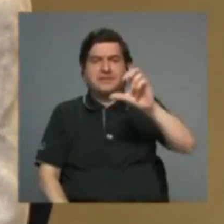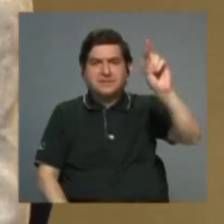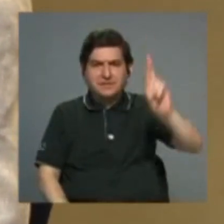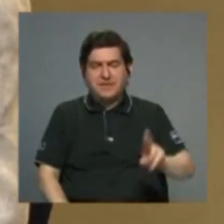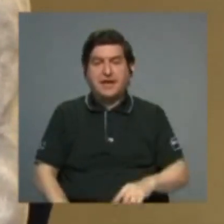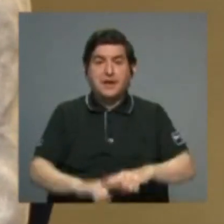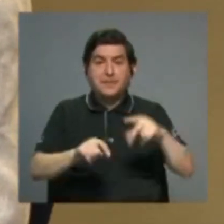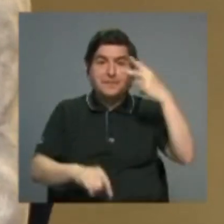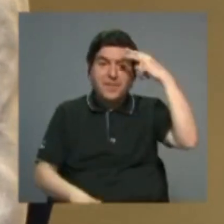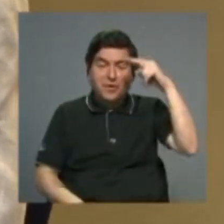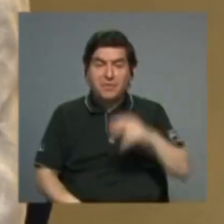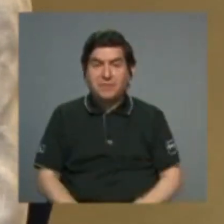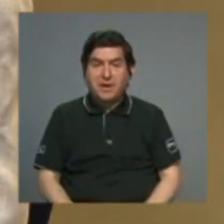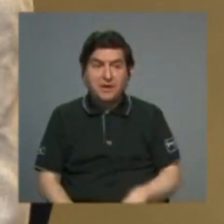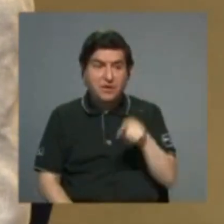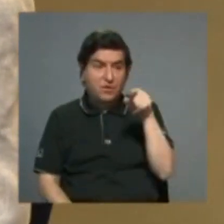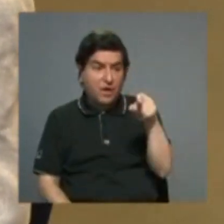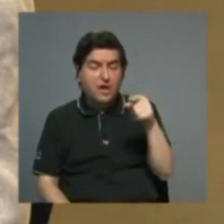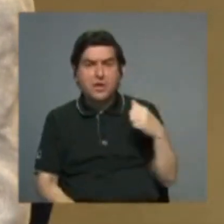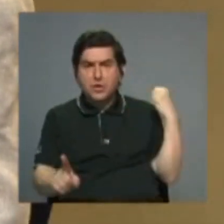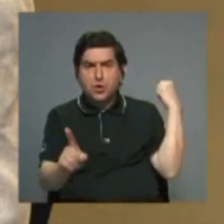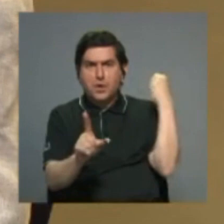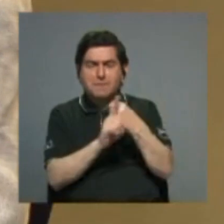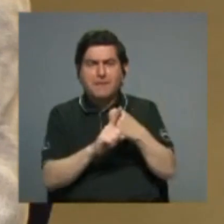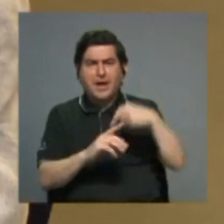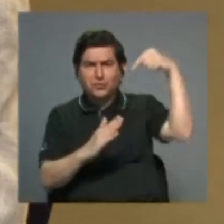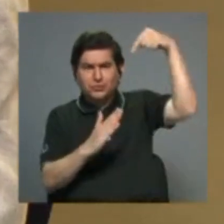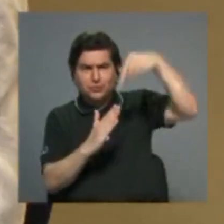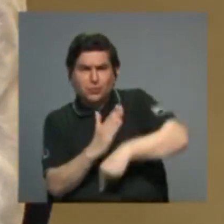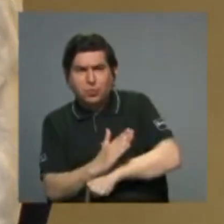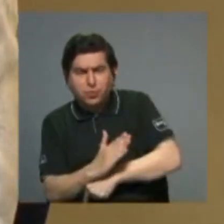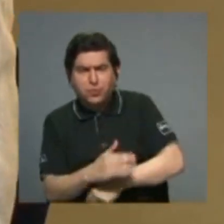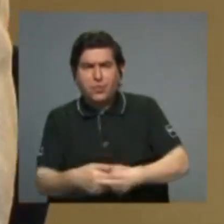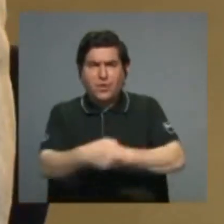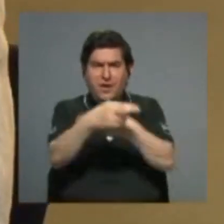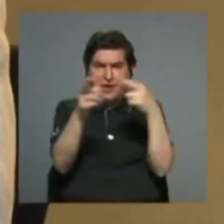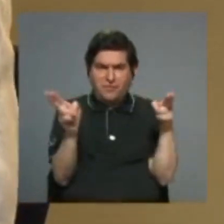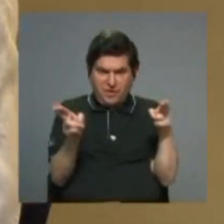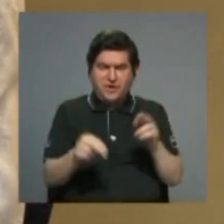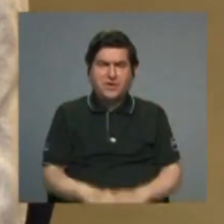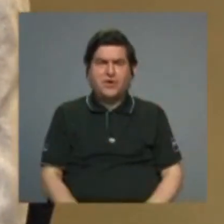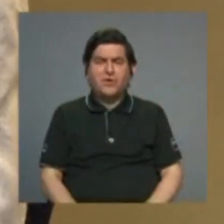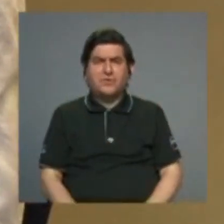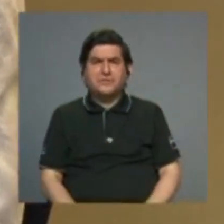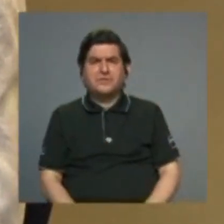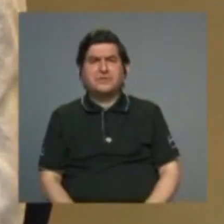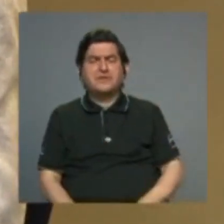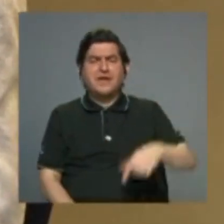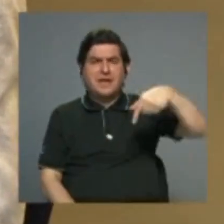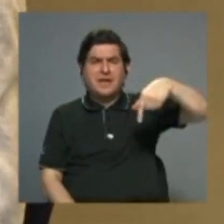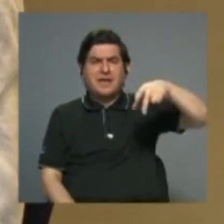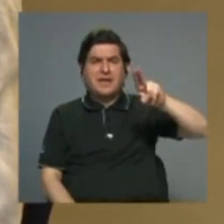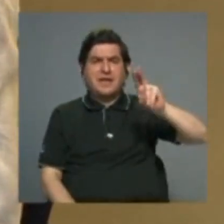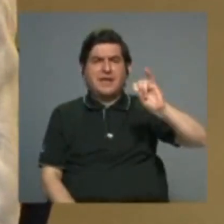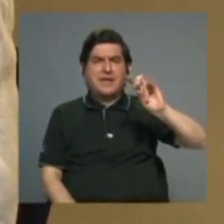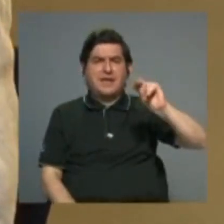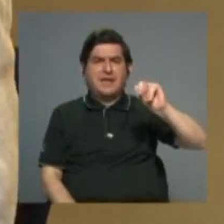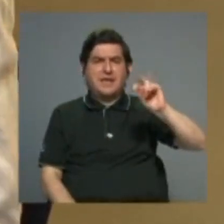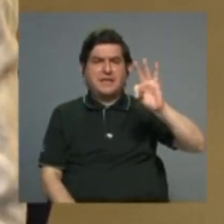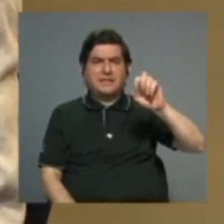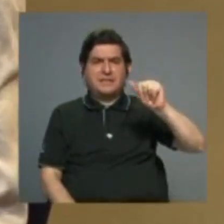Pero en México el sargazo tiene un impacto severo en la región del estado de Quintana Roo, en donde se